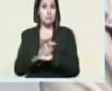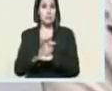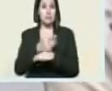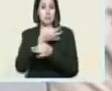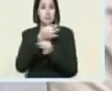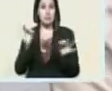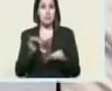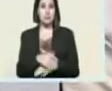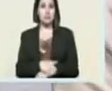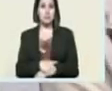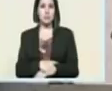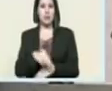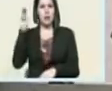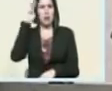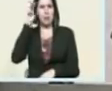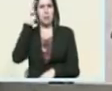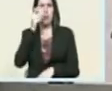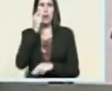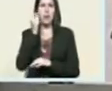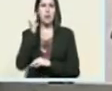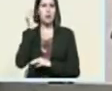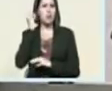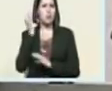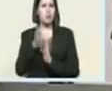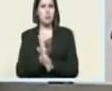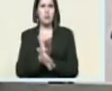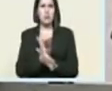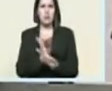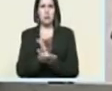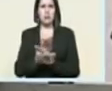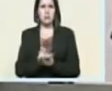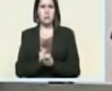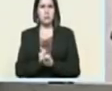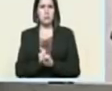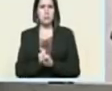Correcto. Maestros y maestras de la patria.